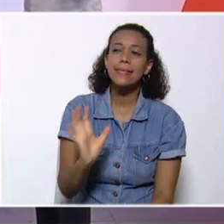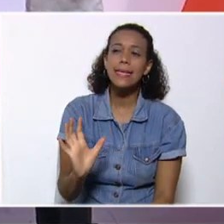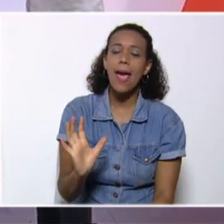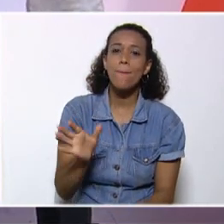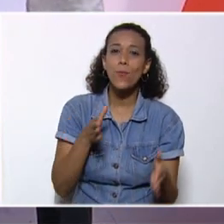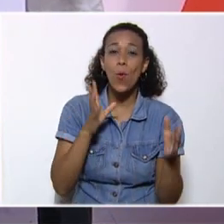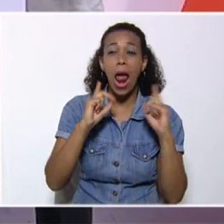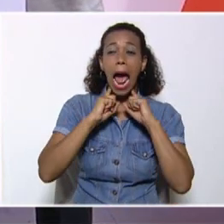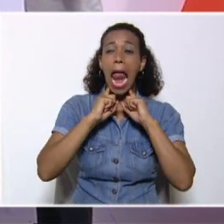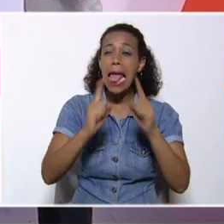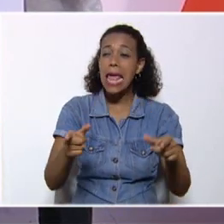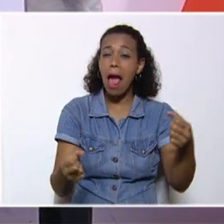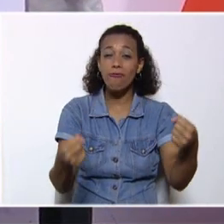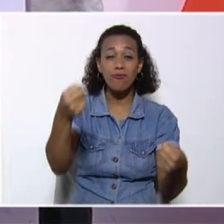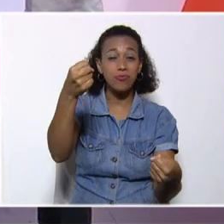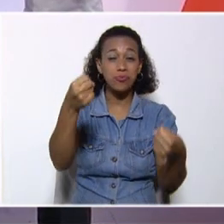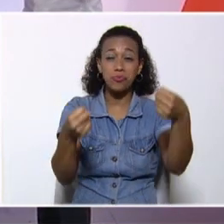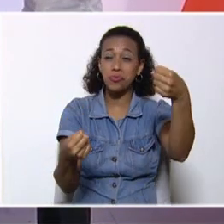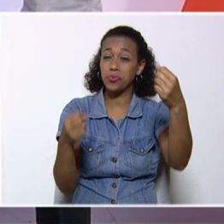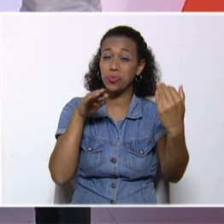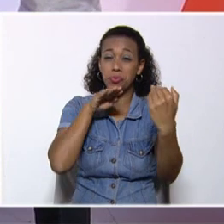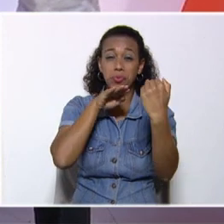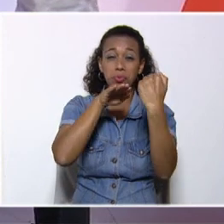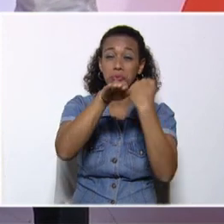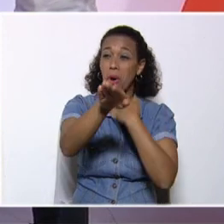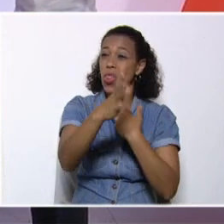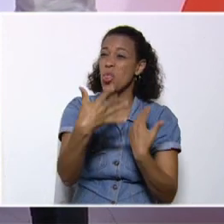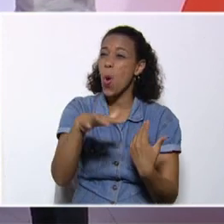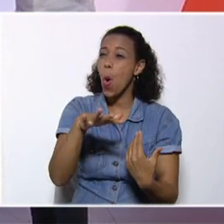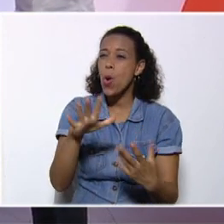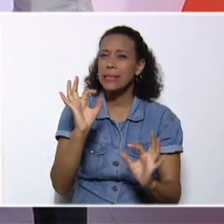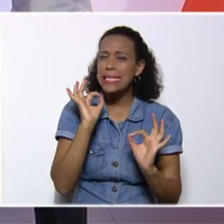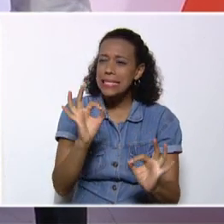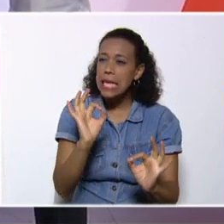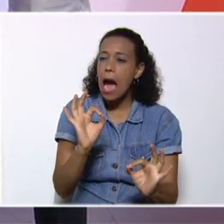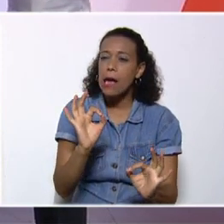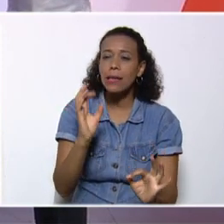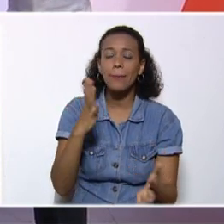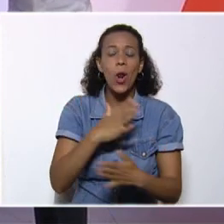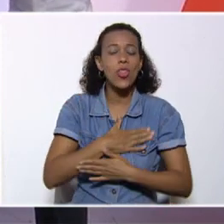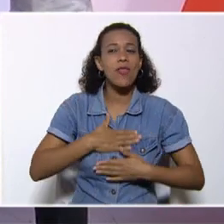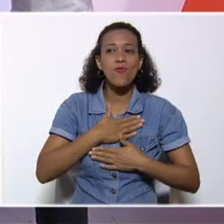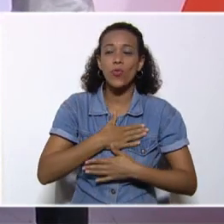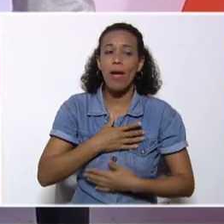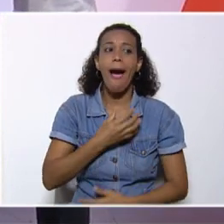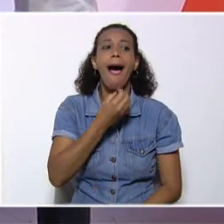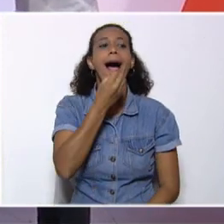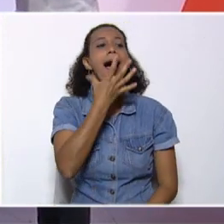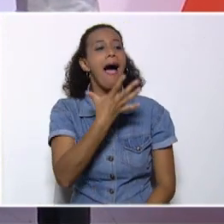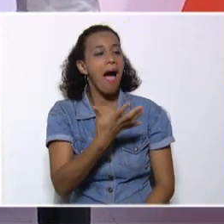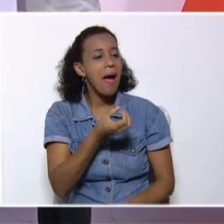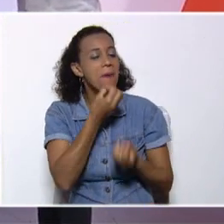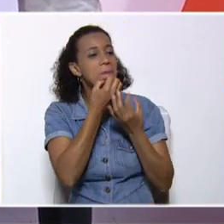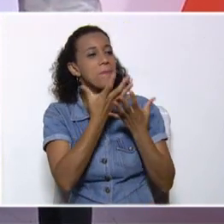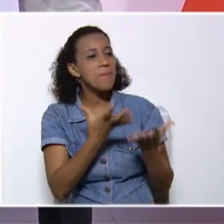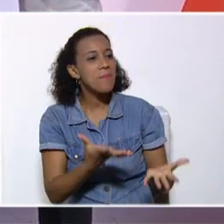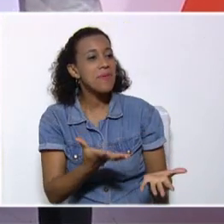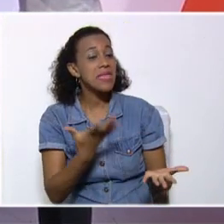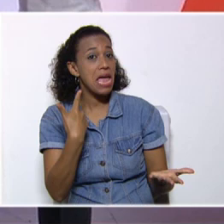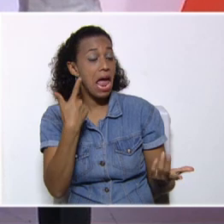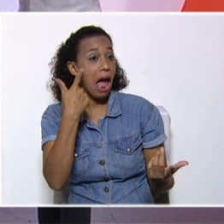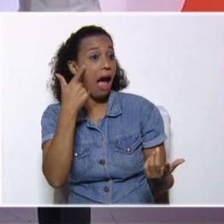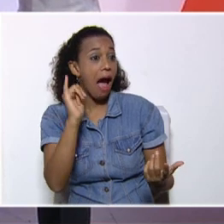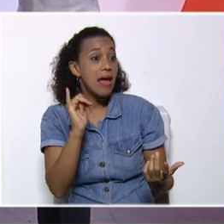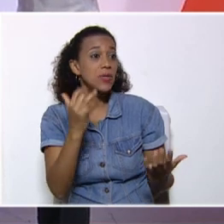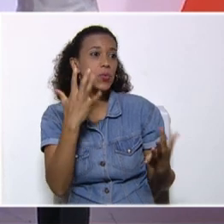las carreteras que anduve. Exactamente no te puedo decir dónde es, pero lo disfruté muchísimo. Ay, qué bueno. También,